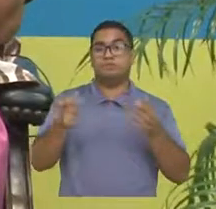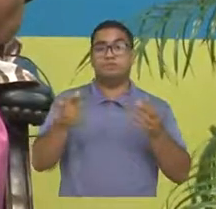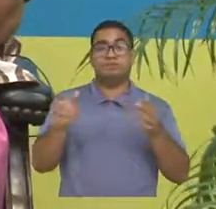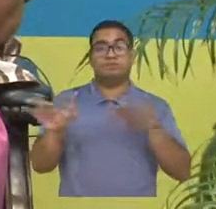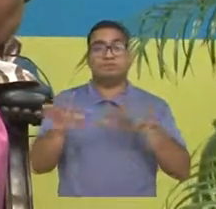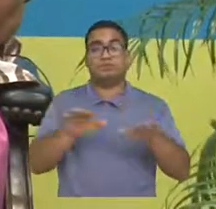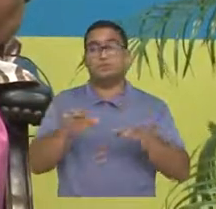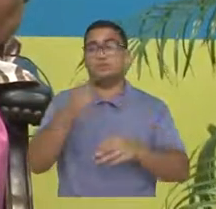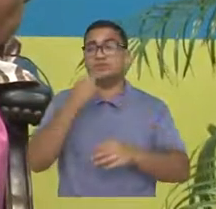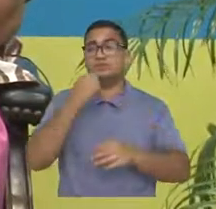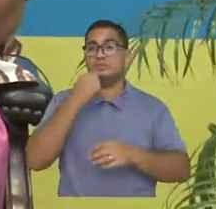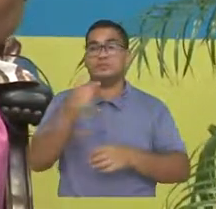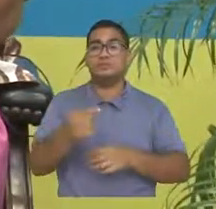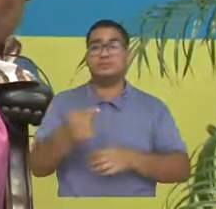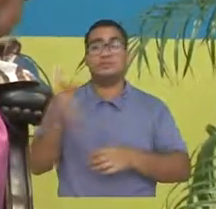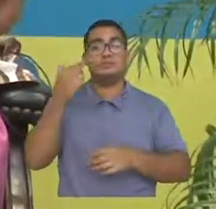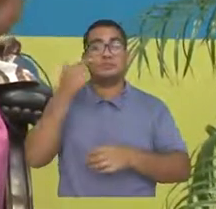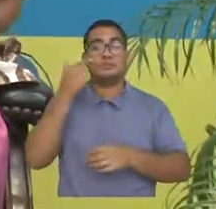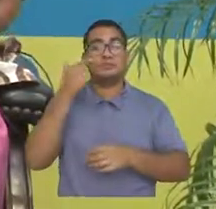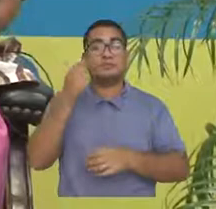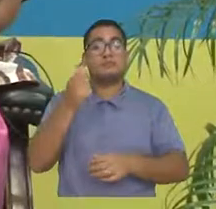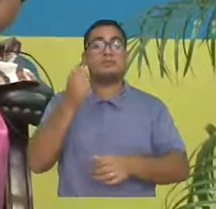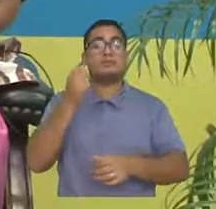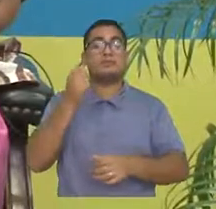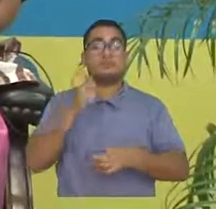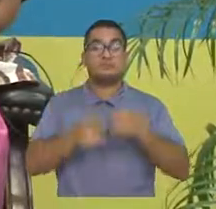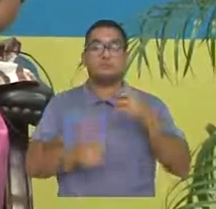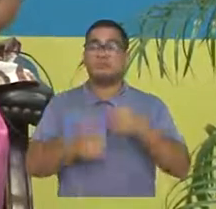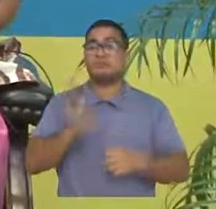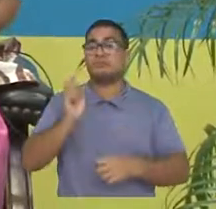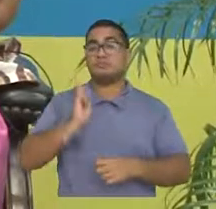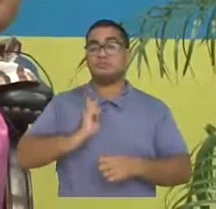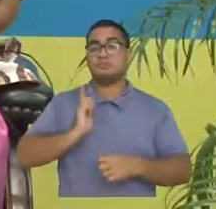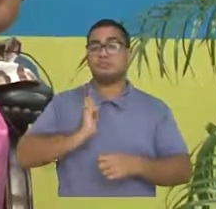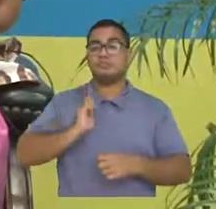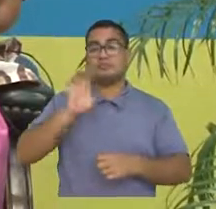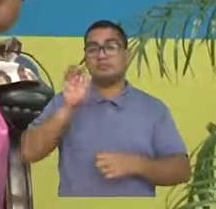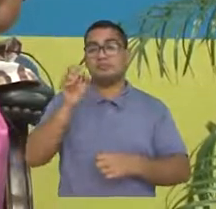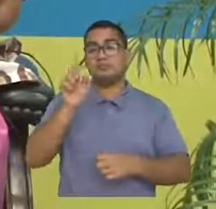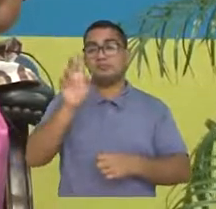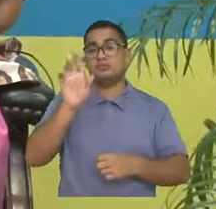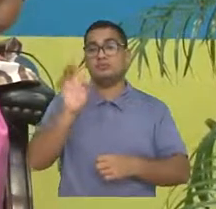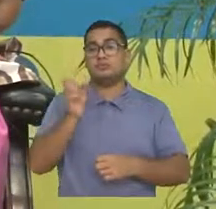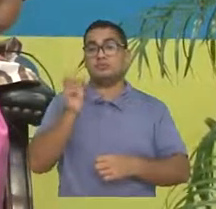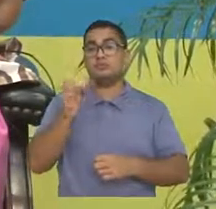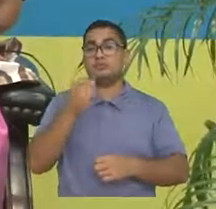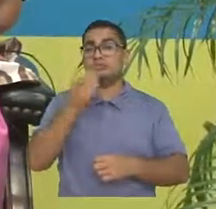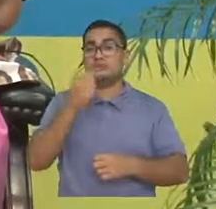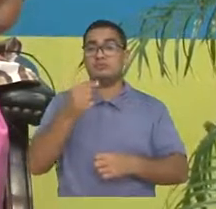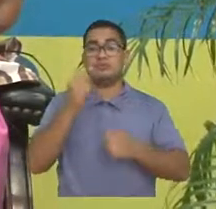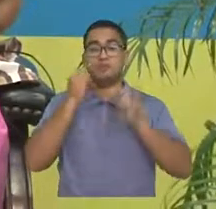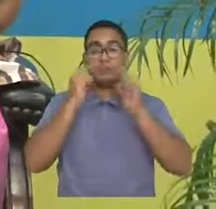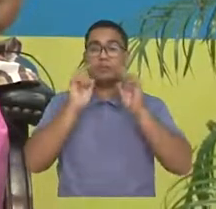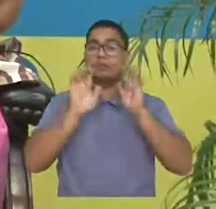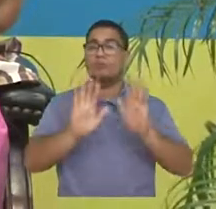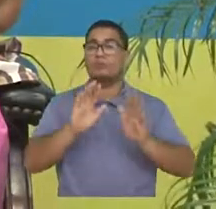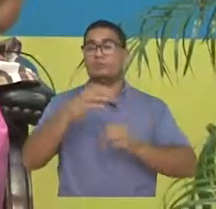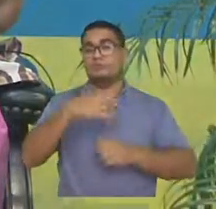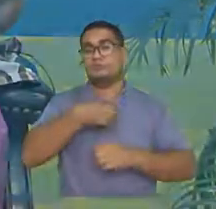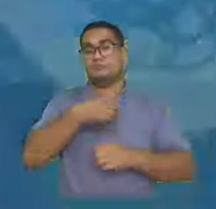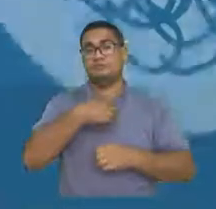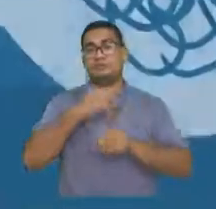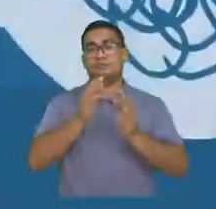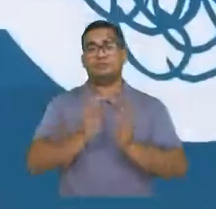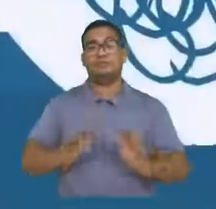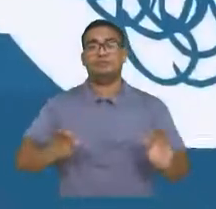reconozco que tengo un problema de estrés, comienzo a tomar conciencia que tengo que autocuidarme. Mire,